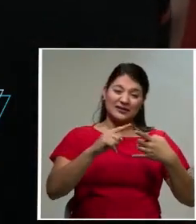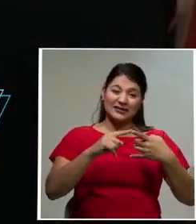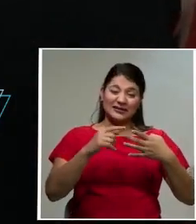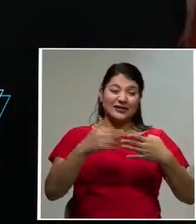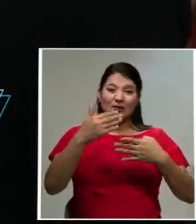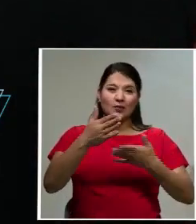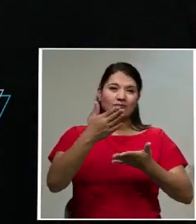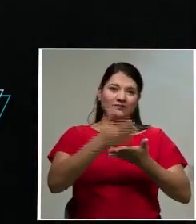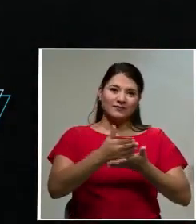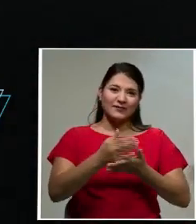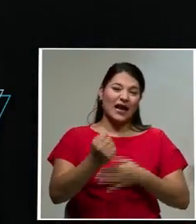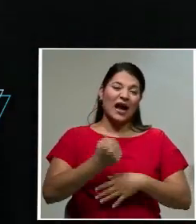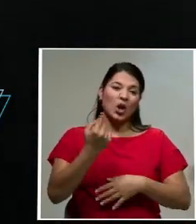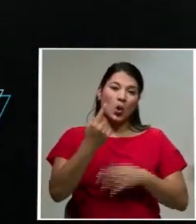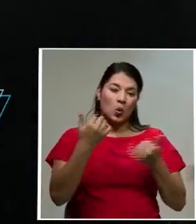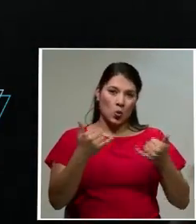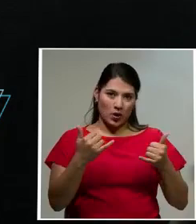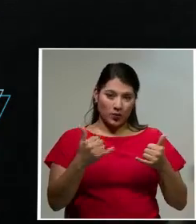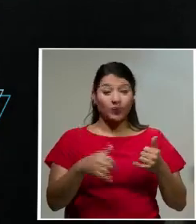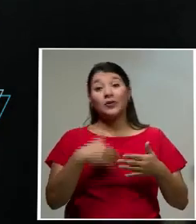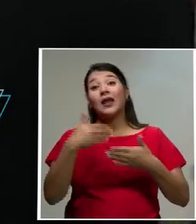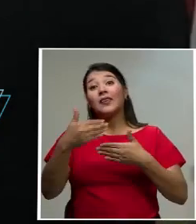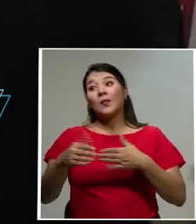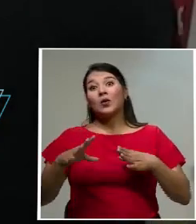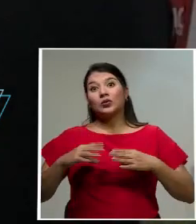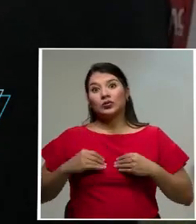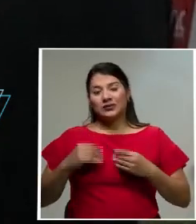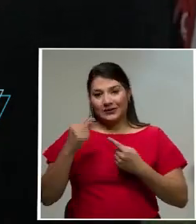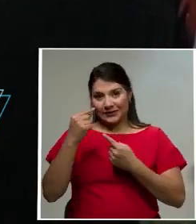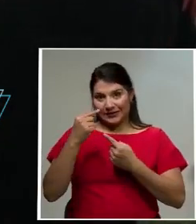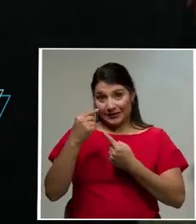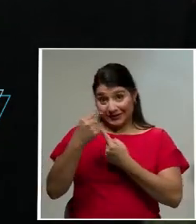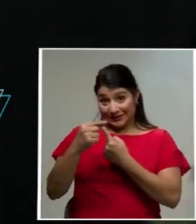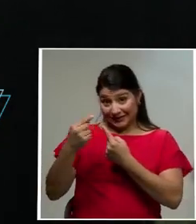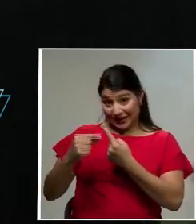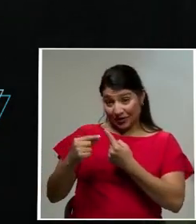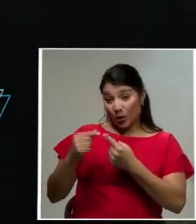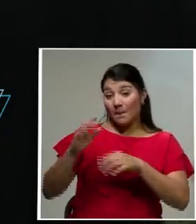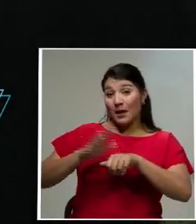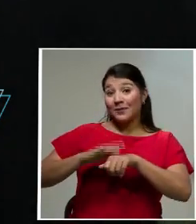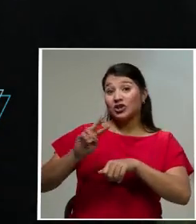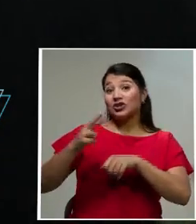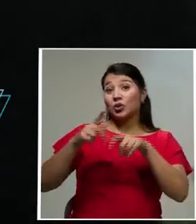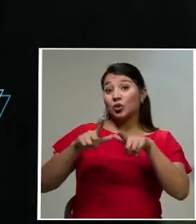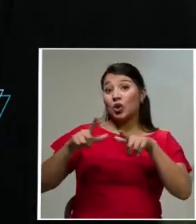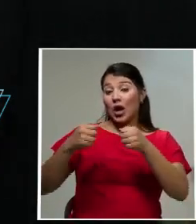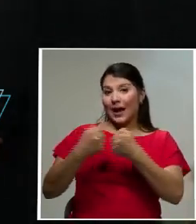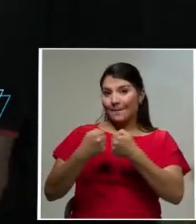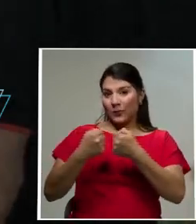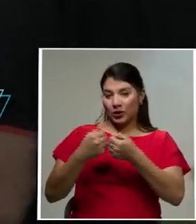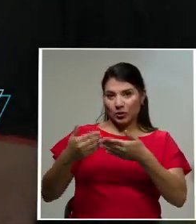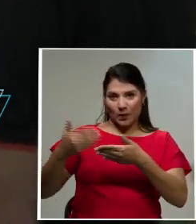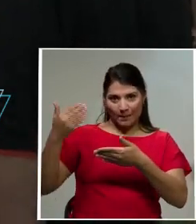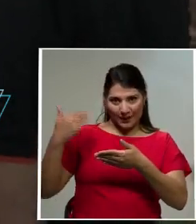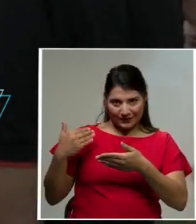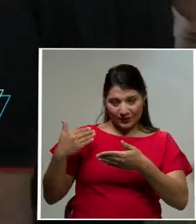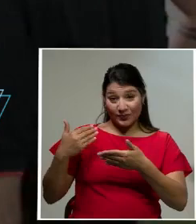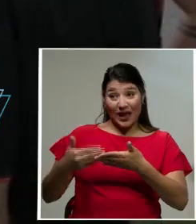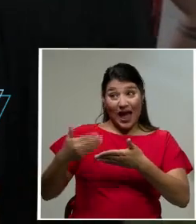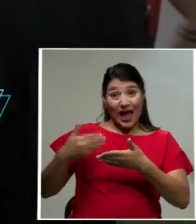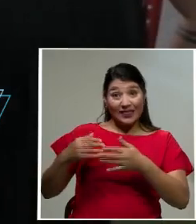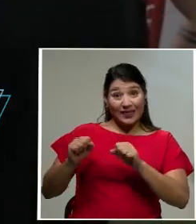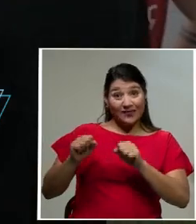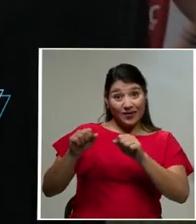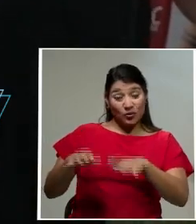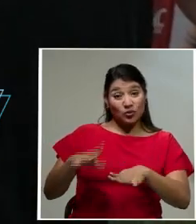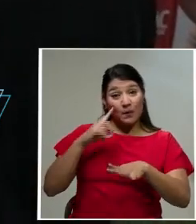primeros partidos. Luego pasó a dirigir al Santos de Guapiles, al que llevó al segundo lugar en el campeonato pasado, antes de renunciar para